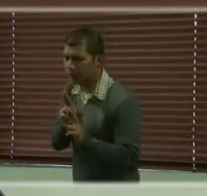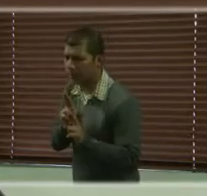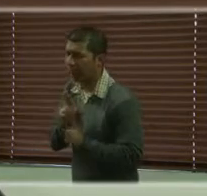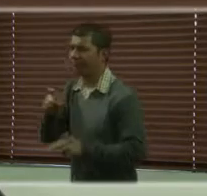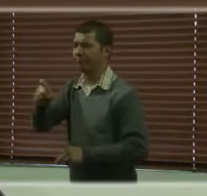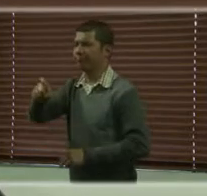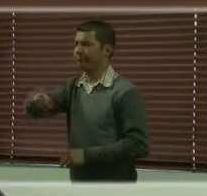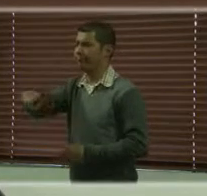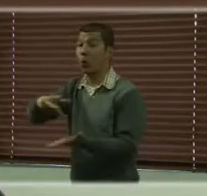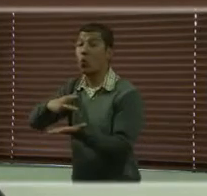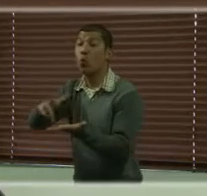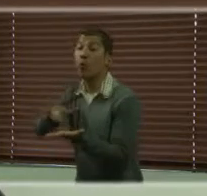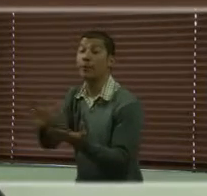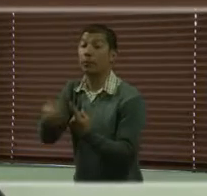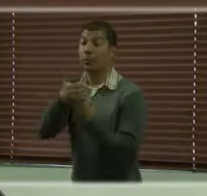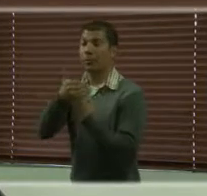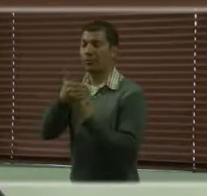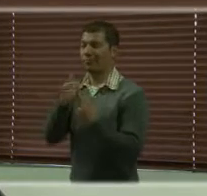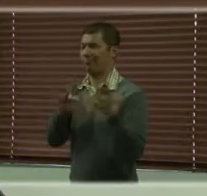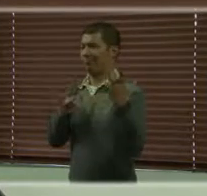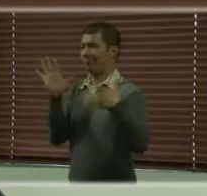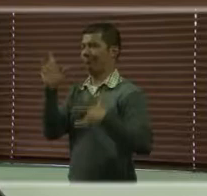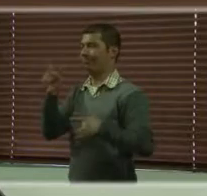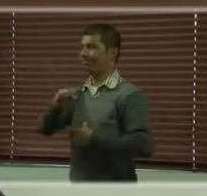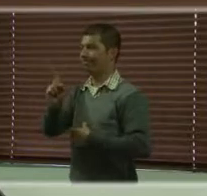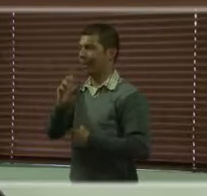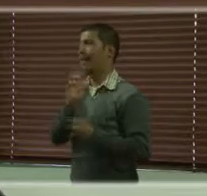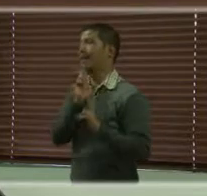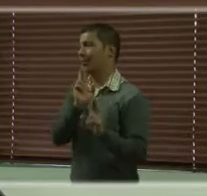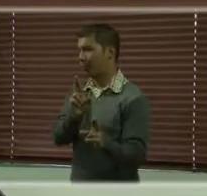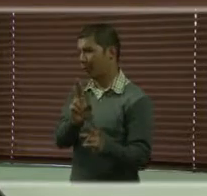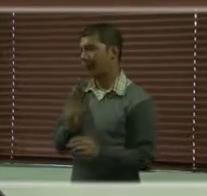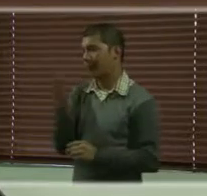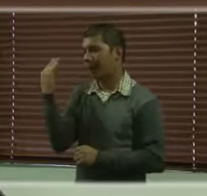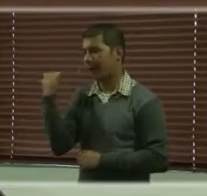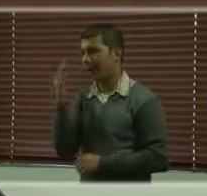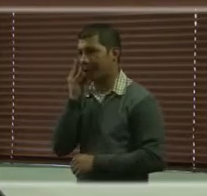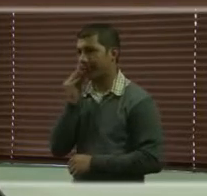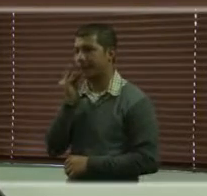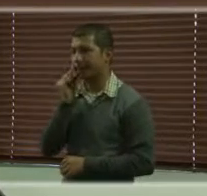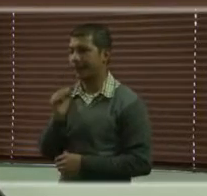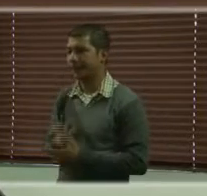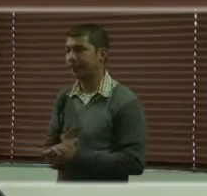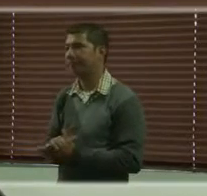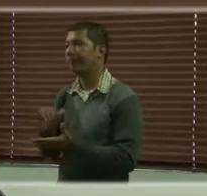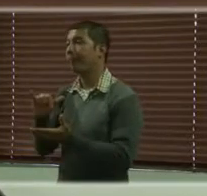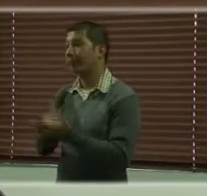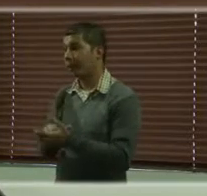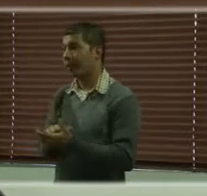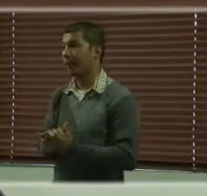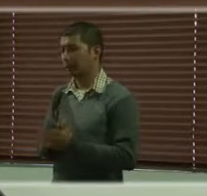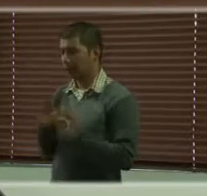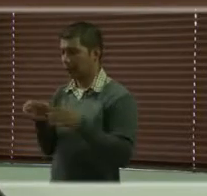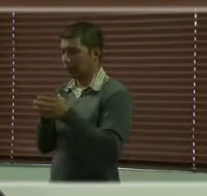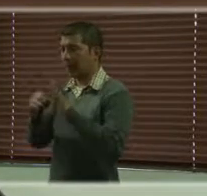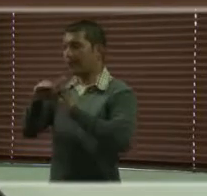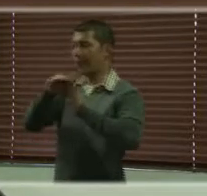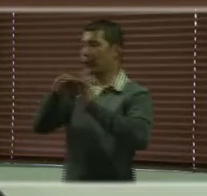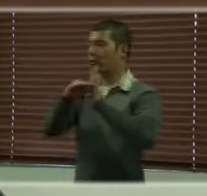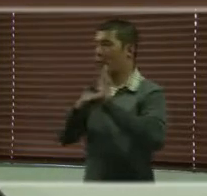concreto Eso es en el en el mecanismo de la presentación de comunicaciones individuales definido por el protocolo